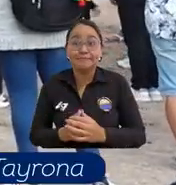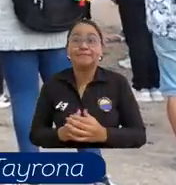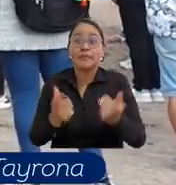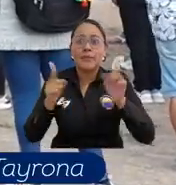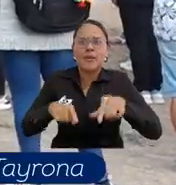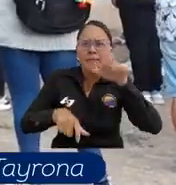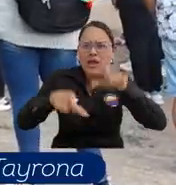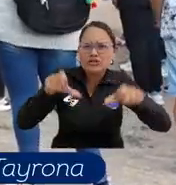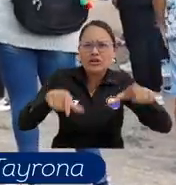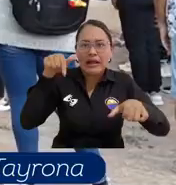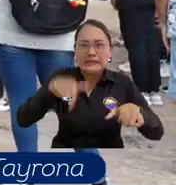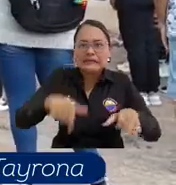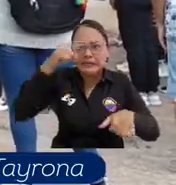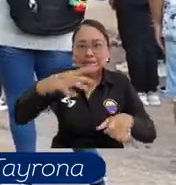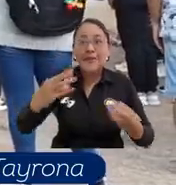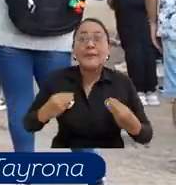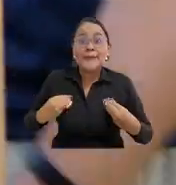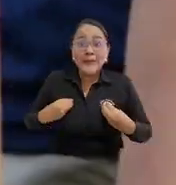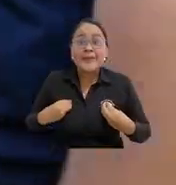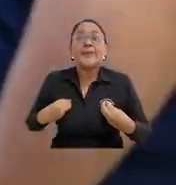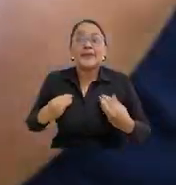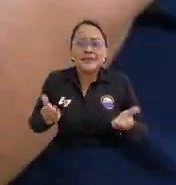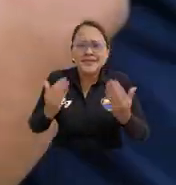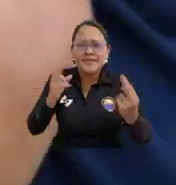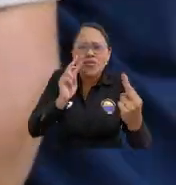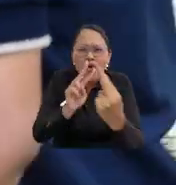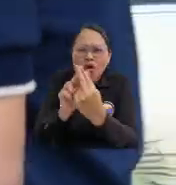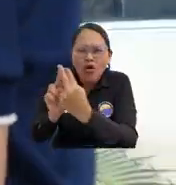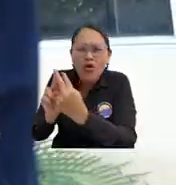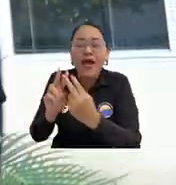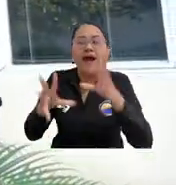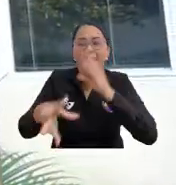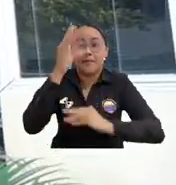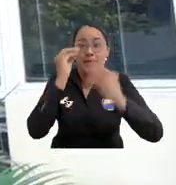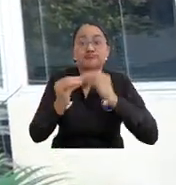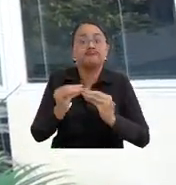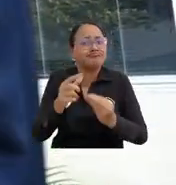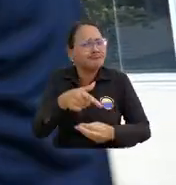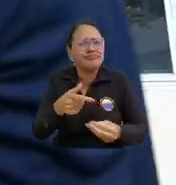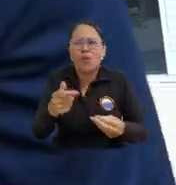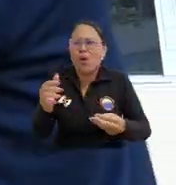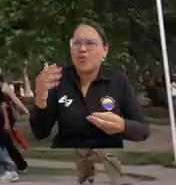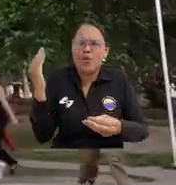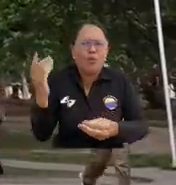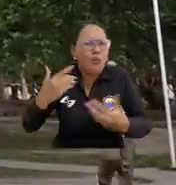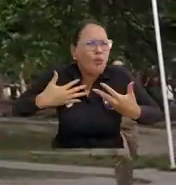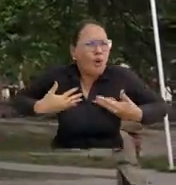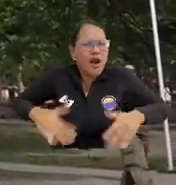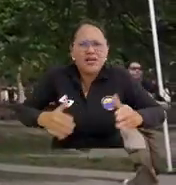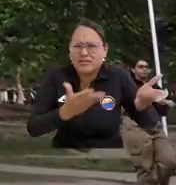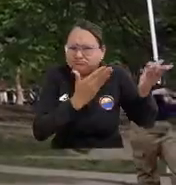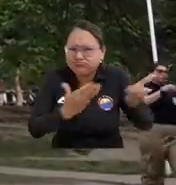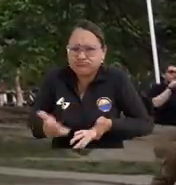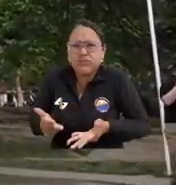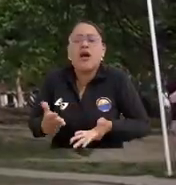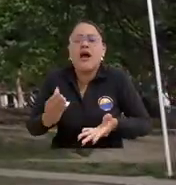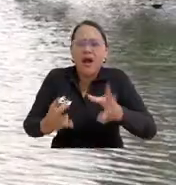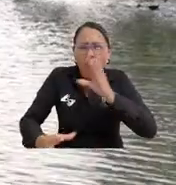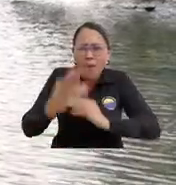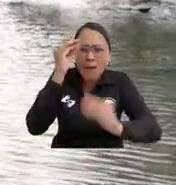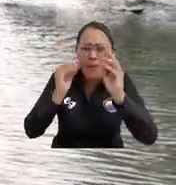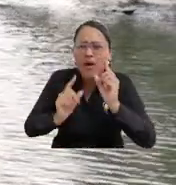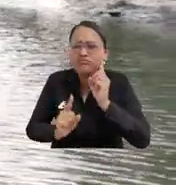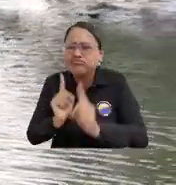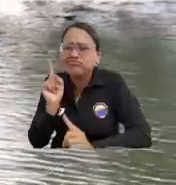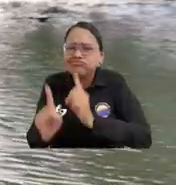los habitantes de la región y los visitantes de ella. Este proyecto está abierto a todo público, no solamente como un destino para la recreación y el